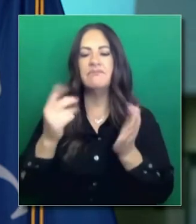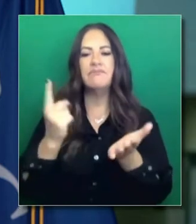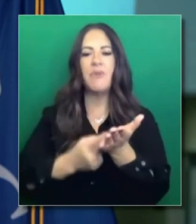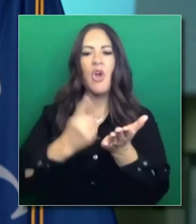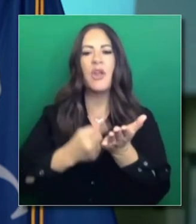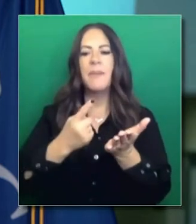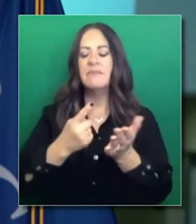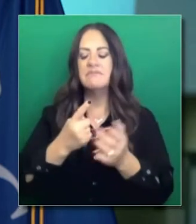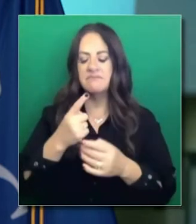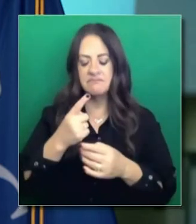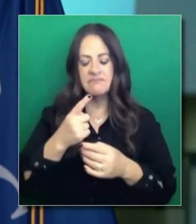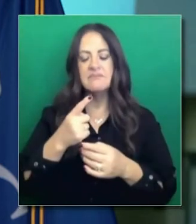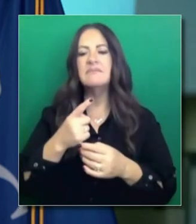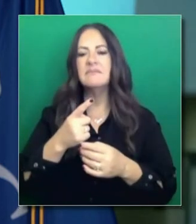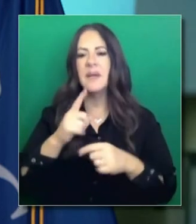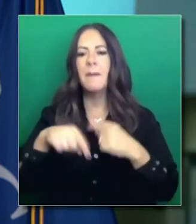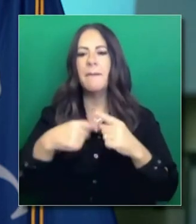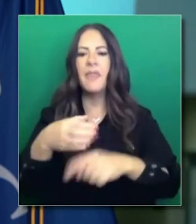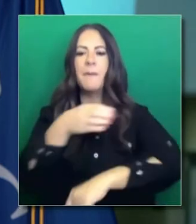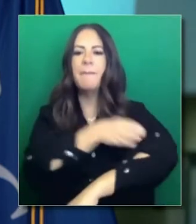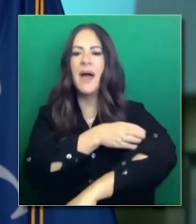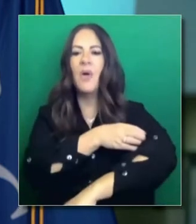decir lo más